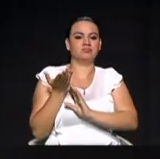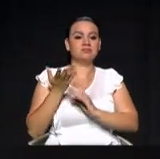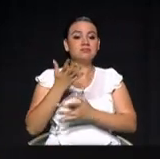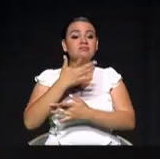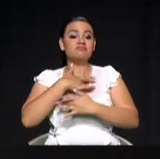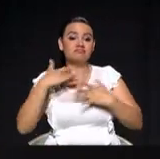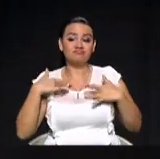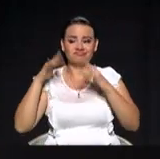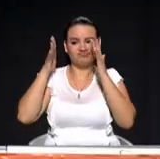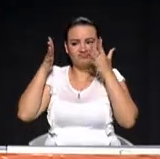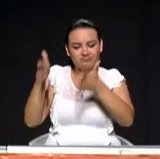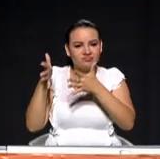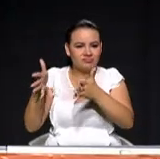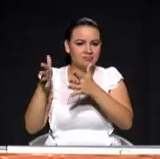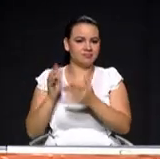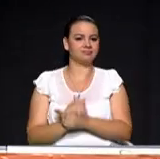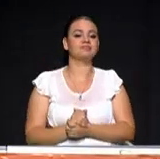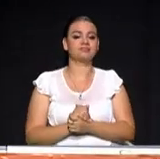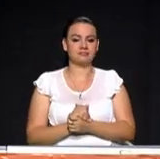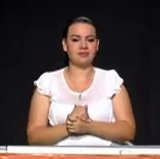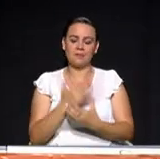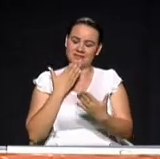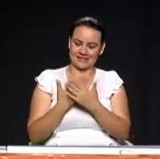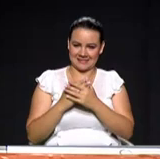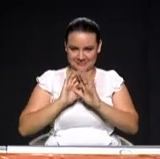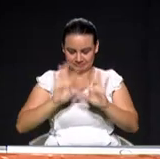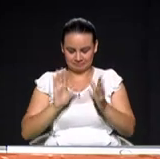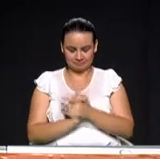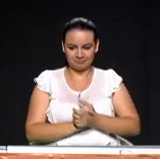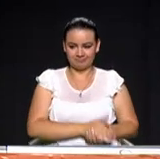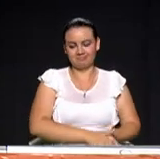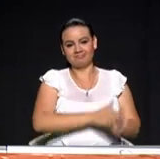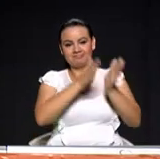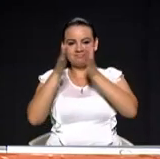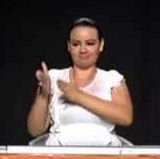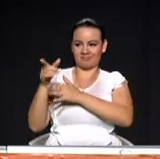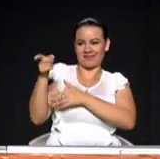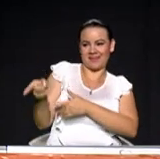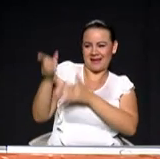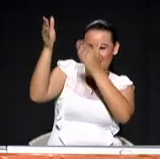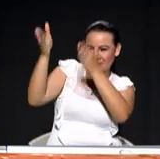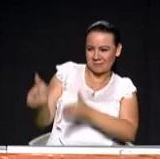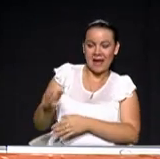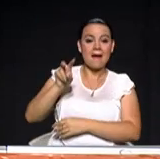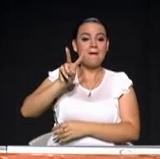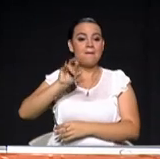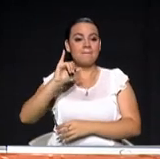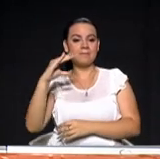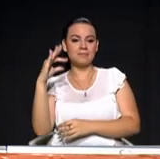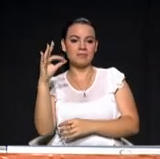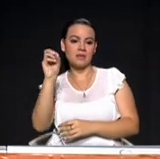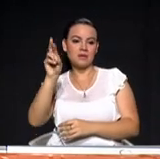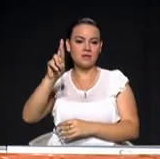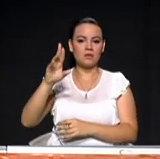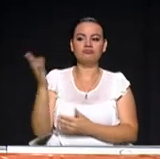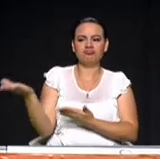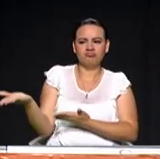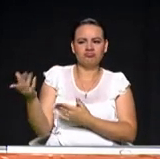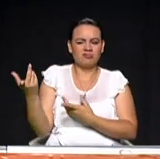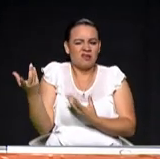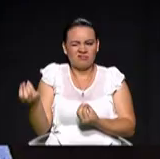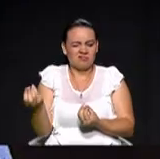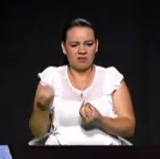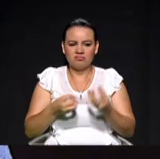es perfecto muchas gracias el turno ahora para víctor correa su propuesta combatir las bandas criminales o persuadir